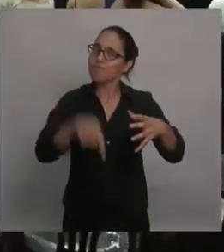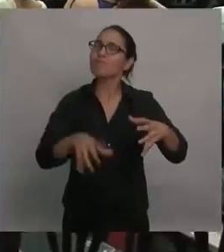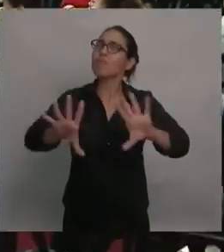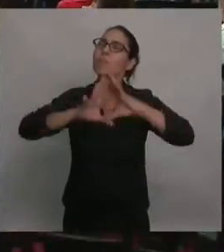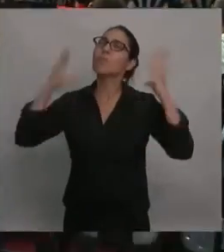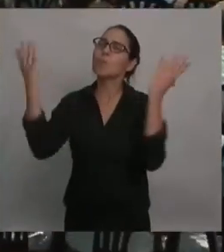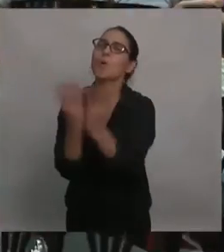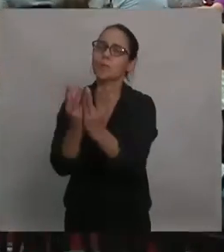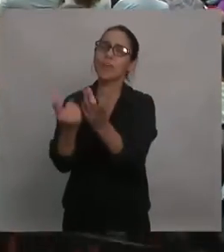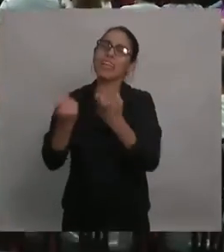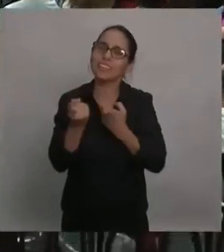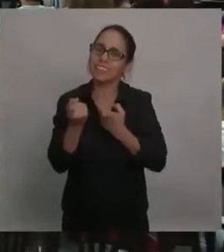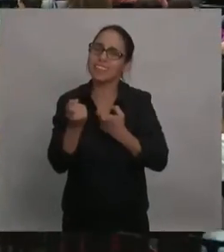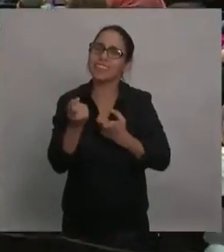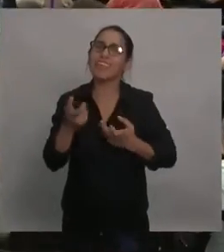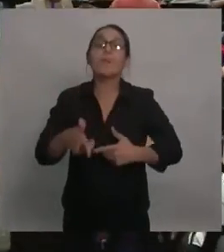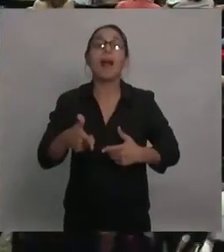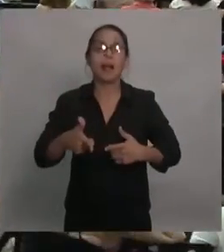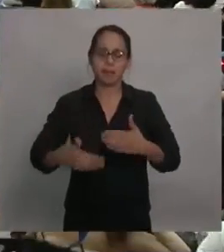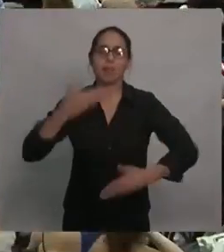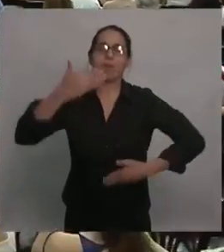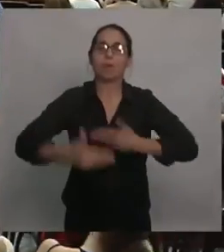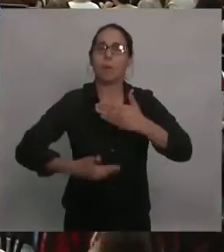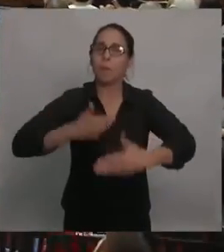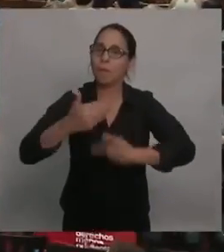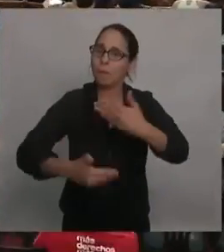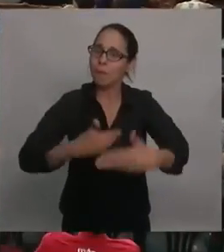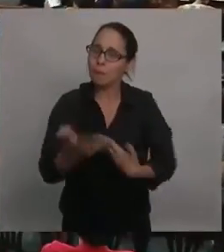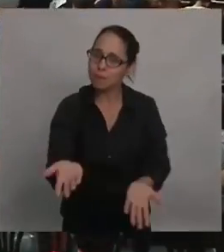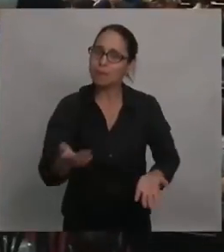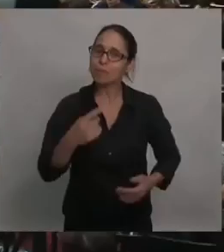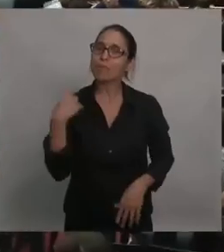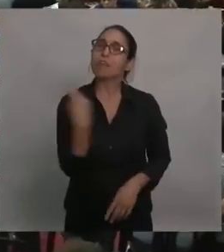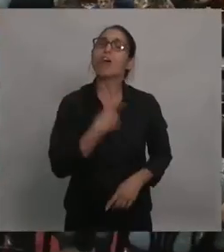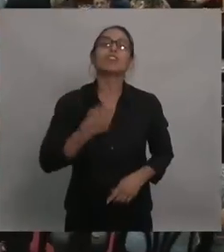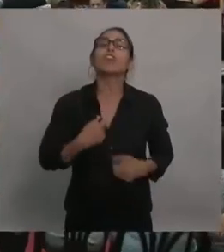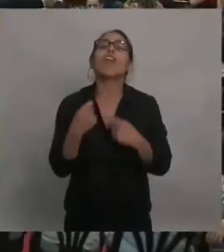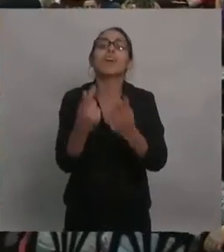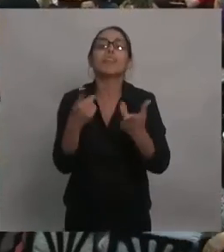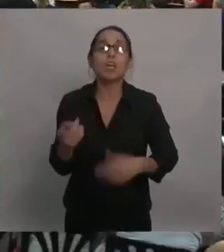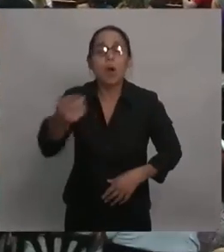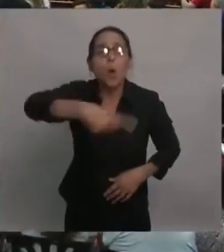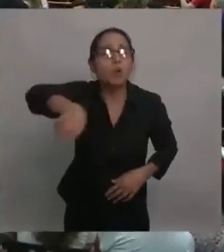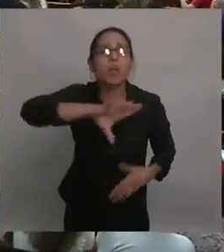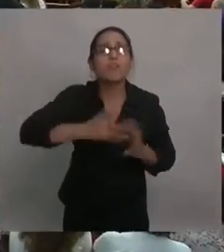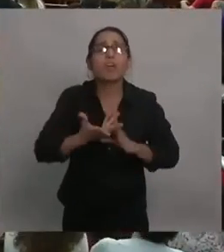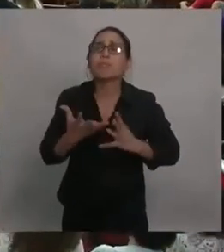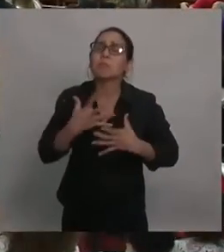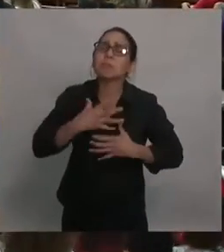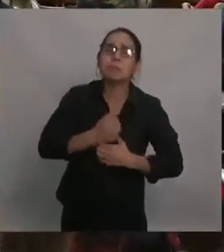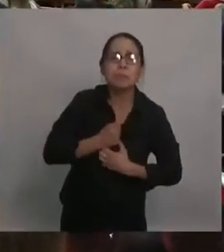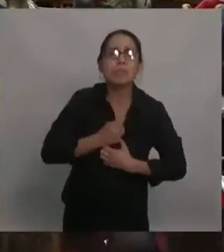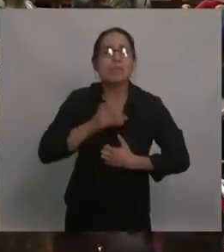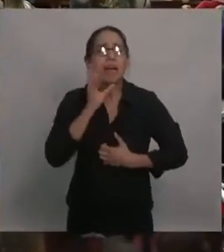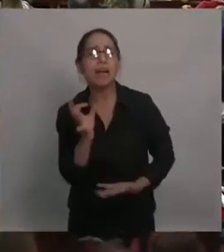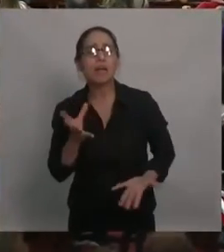mundo para seguir adelante. Y nosotros los exhortamos a que no se sientan pesimistas, que no